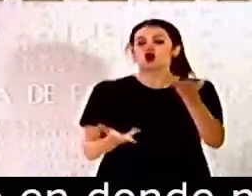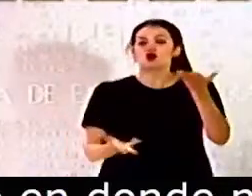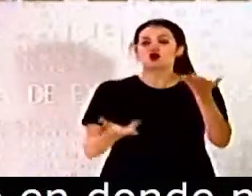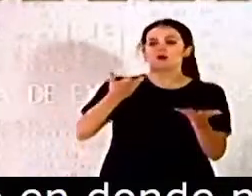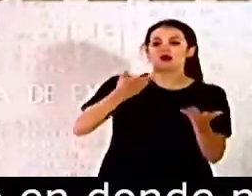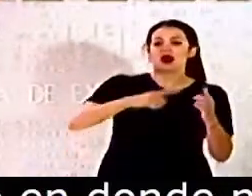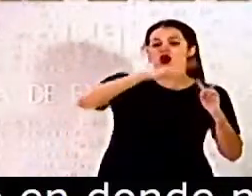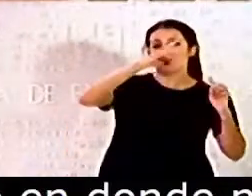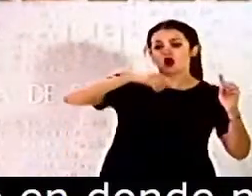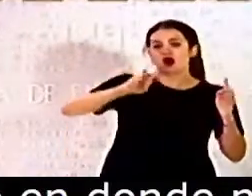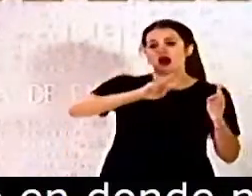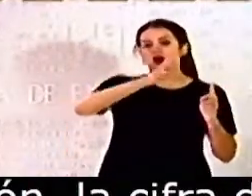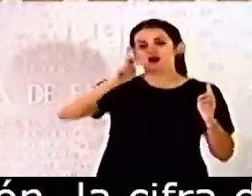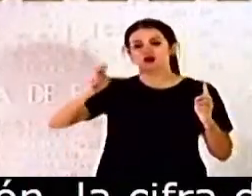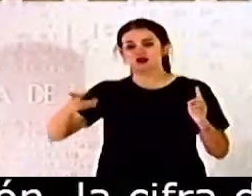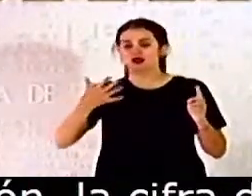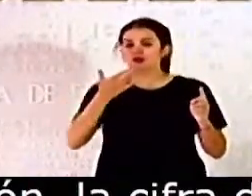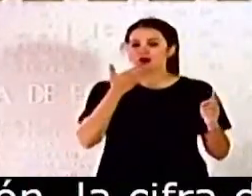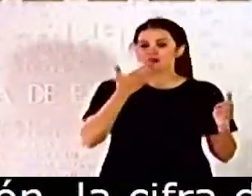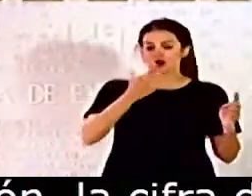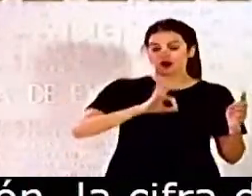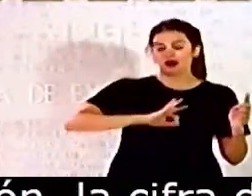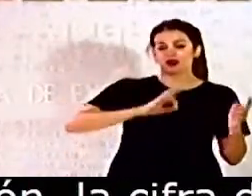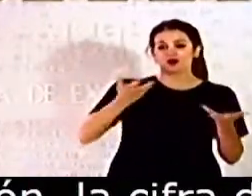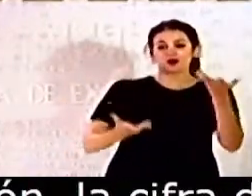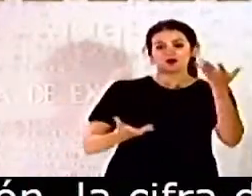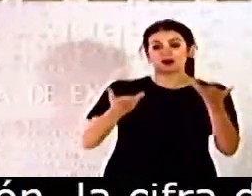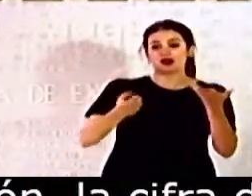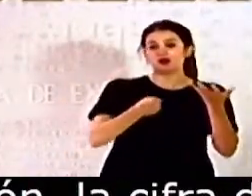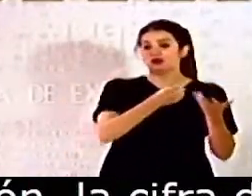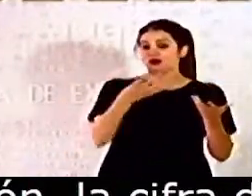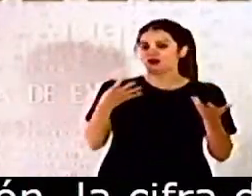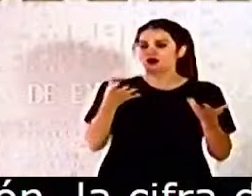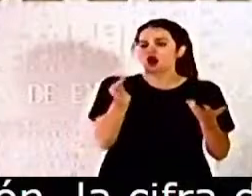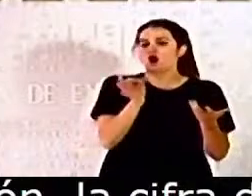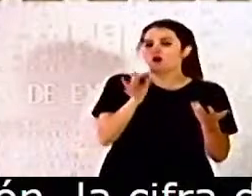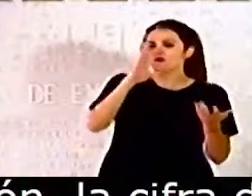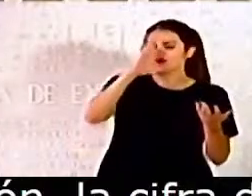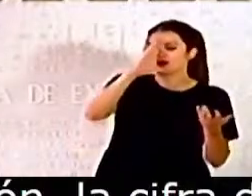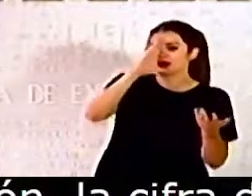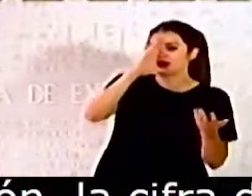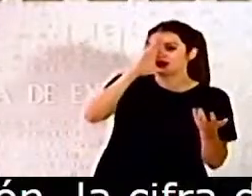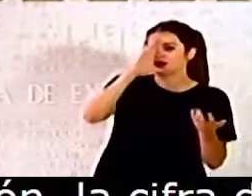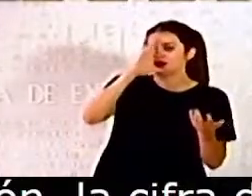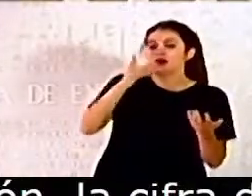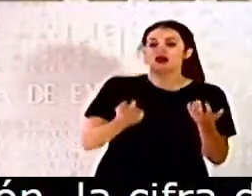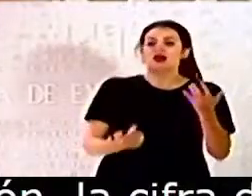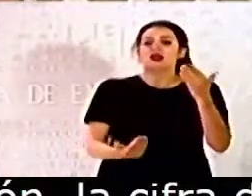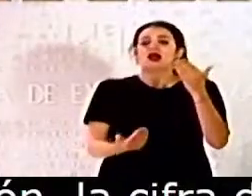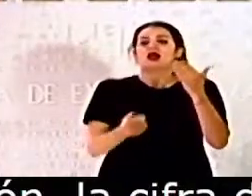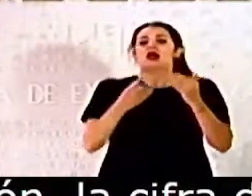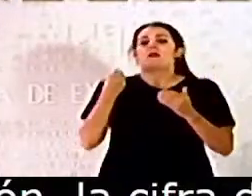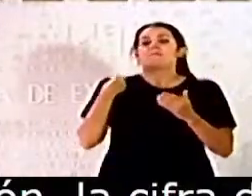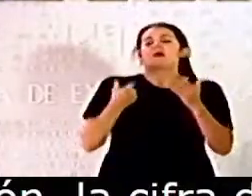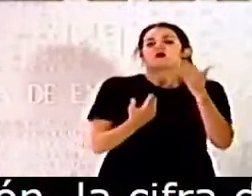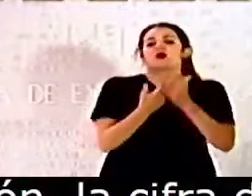Compárenlas con las de enero. Comparen las cifras con los de enero y febrero y midan el mismo día, con la misma incidencia, cuántos